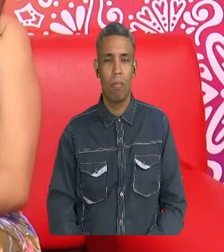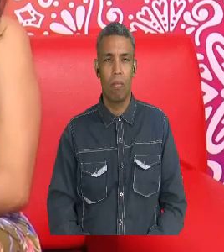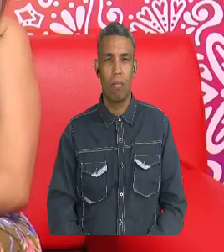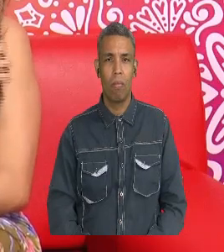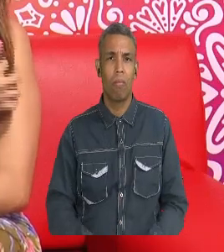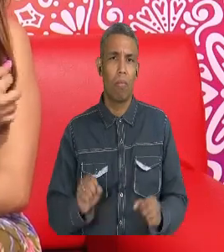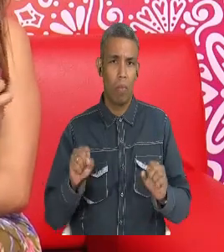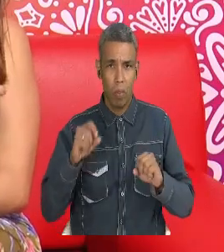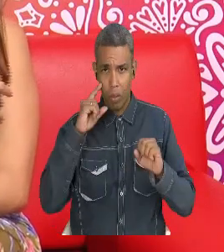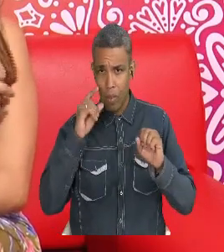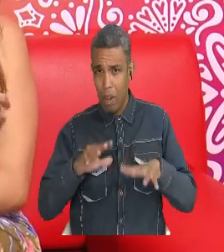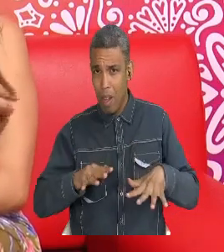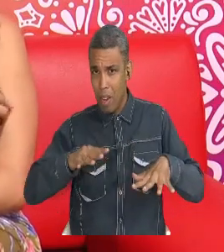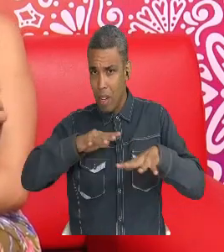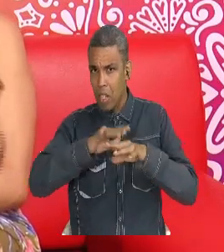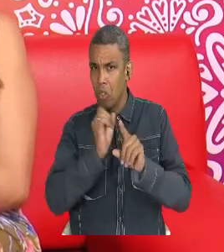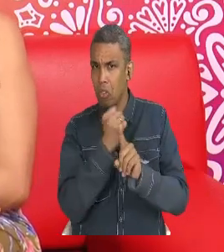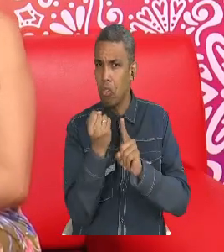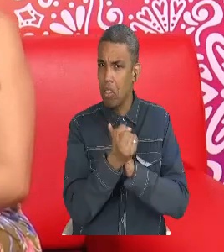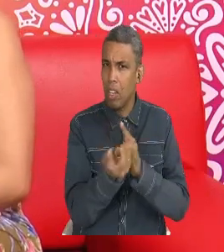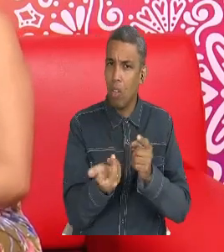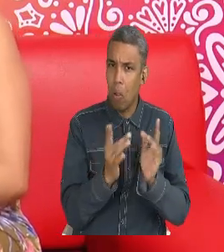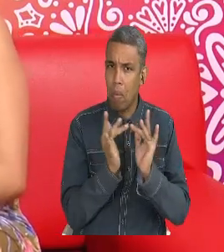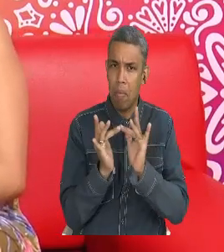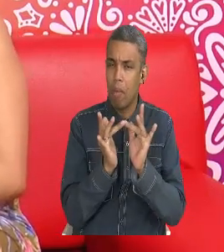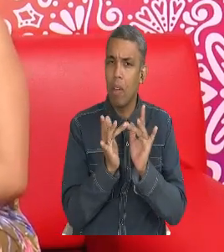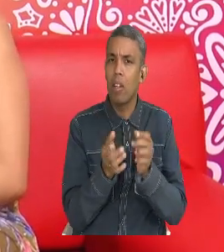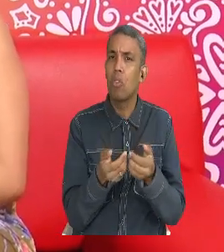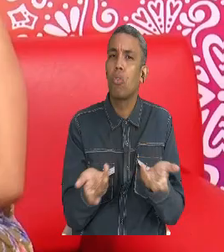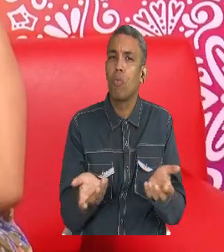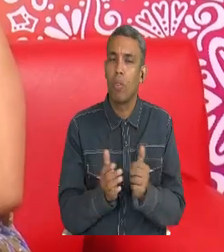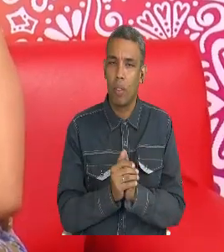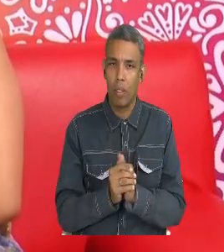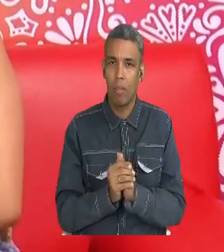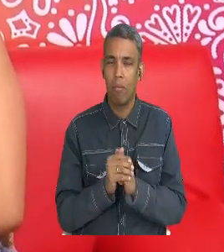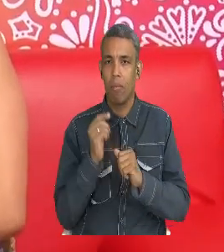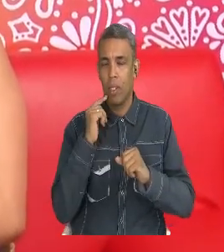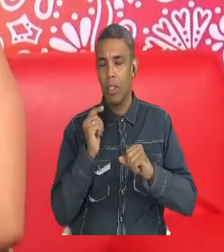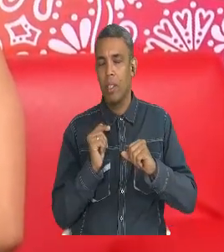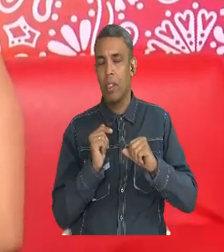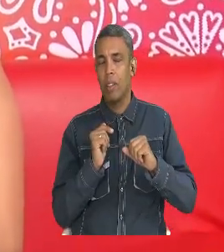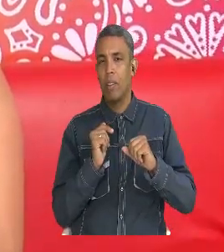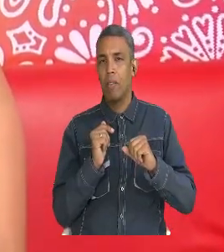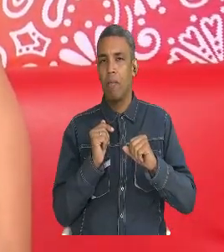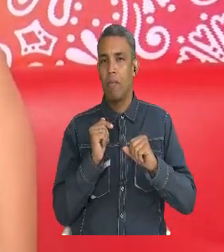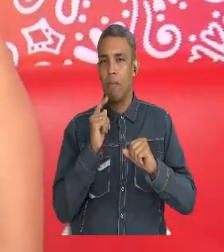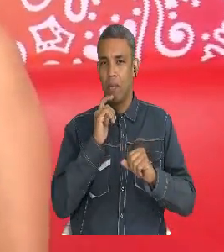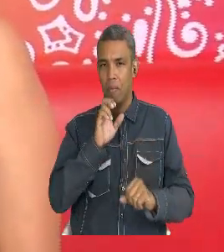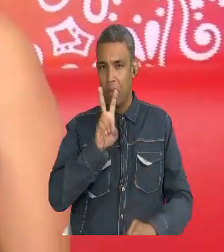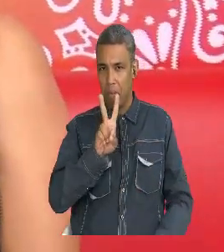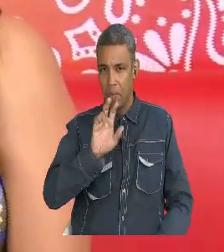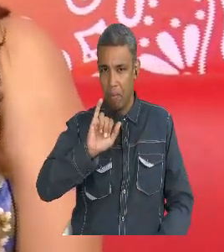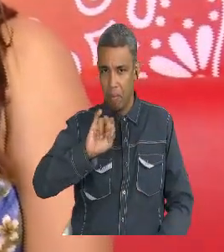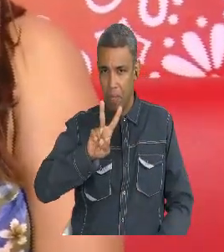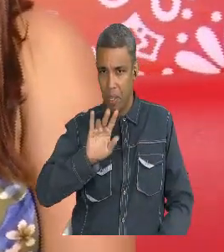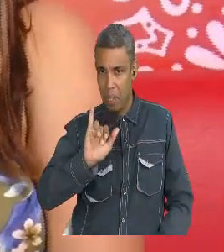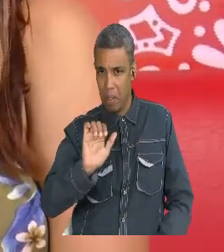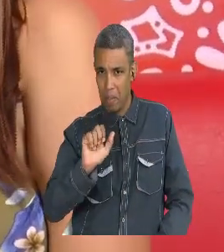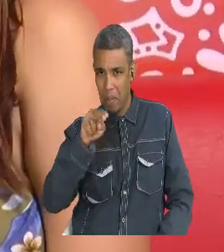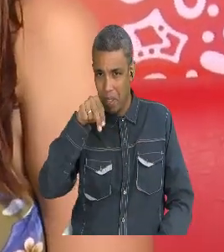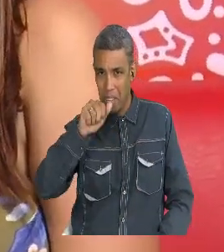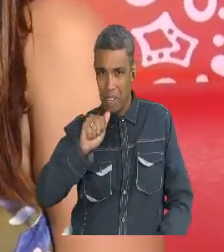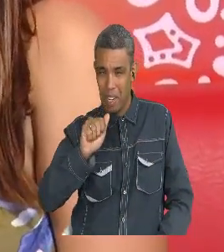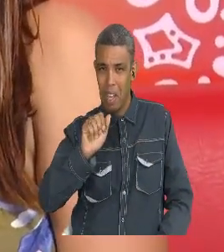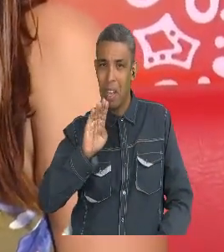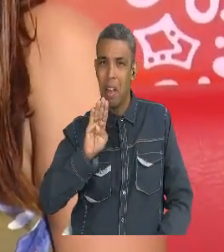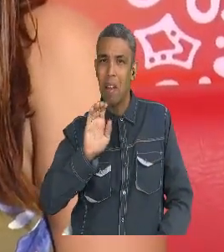por supuesto el número de celular en donde la pueden contactar. Bueno, en redes sociales me pueden encontrar como Viviana Betancourt, en